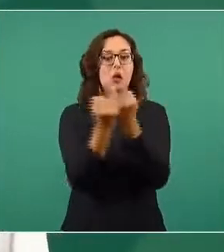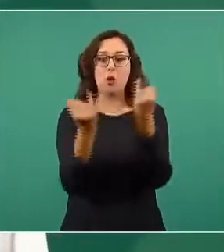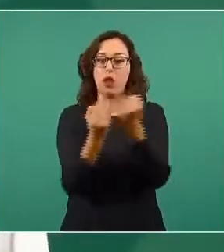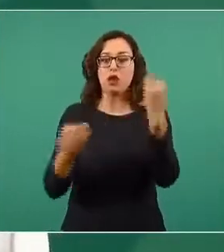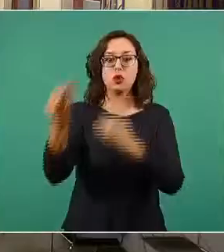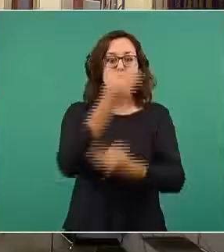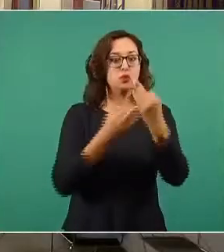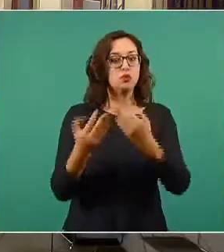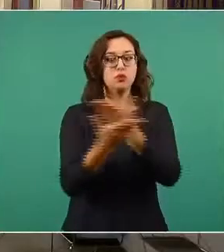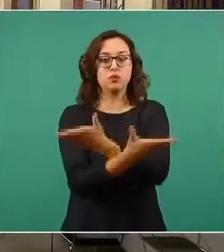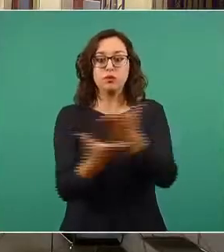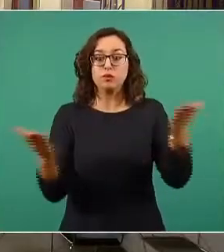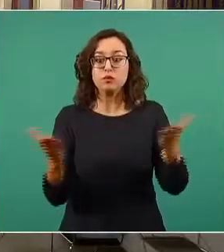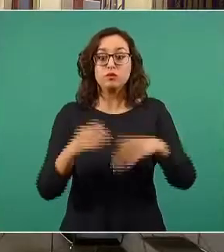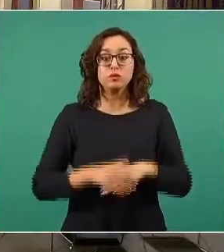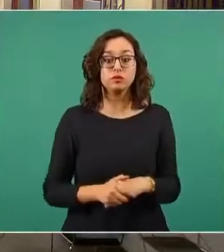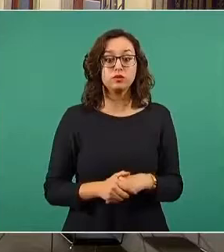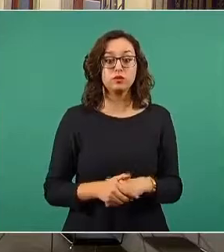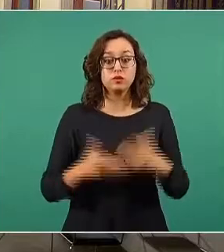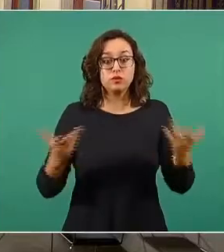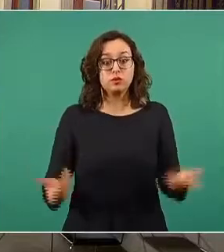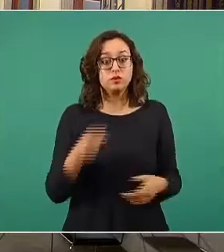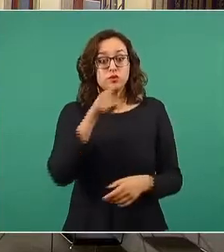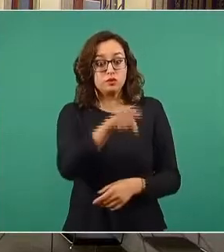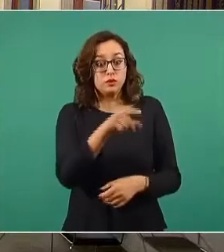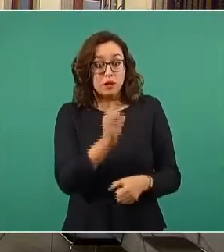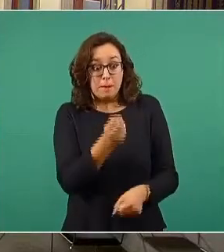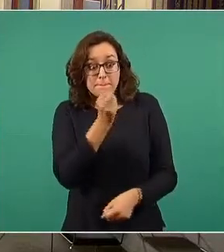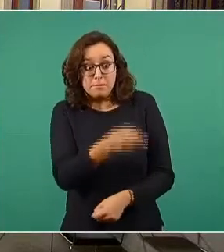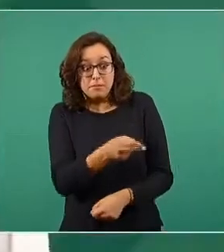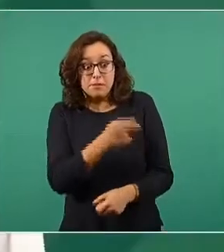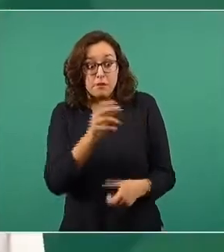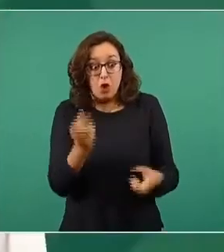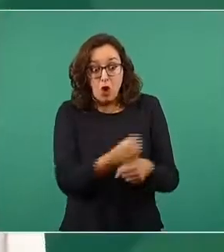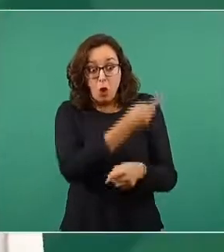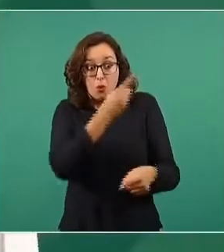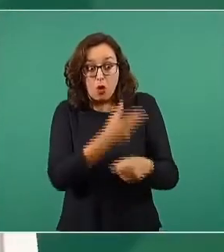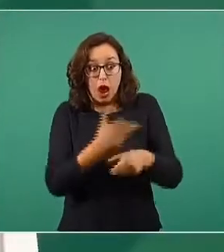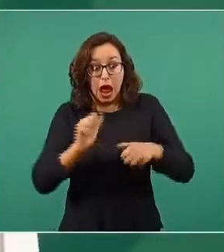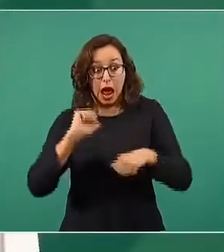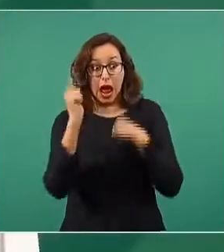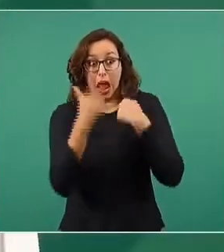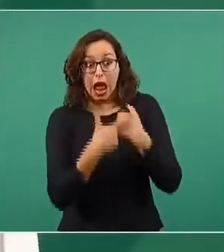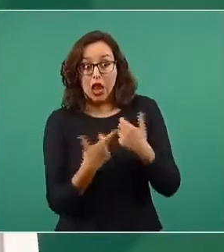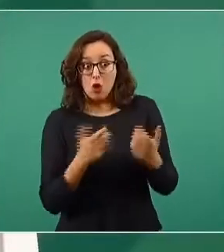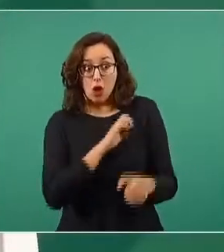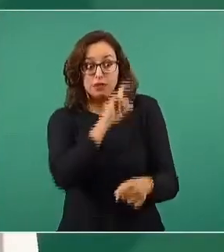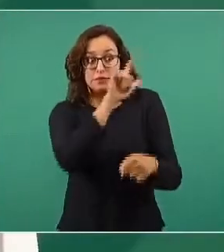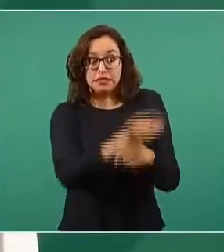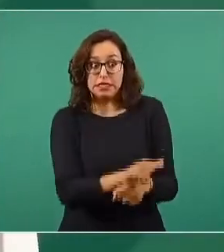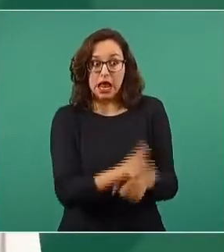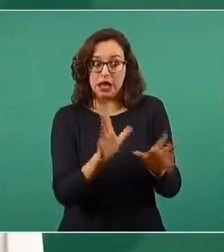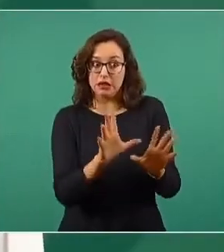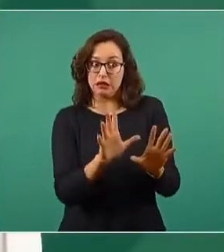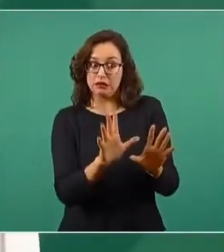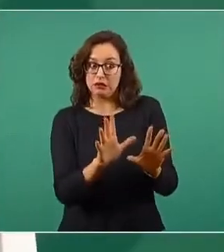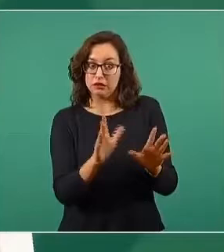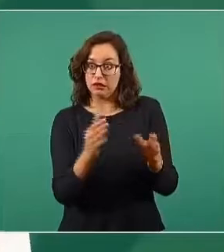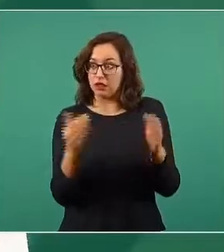ustedes. Espero que no necesite un sillón u orden de privilegio y cumpla las reglas como todos los